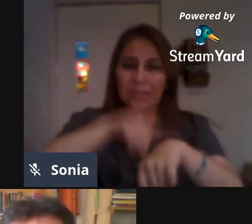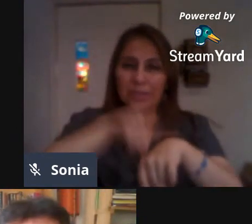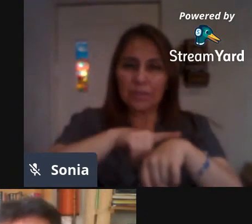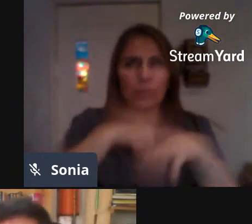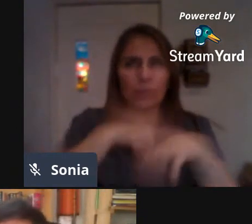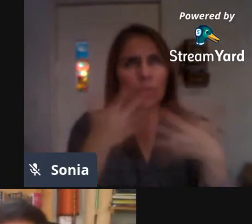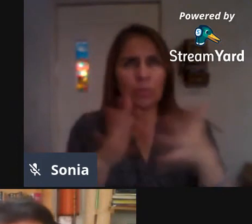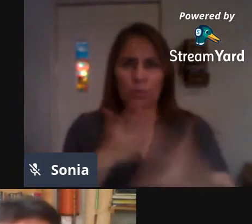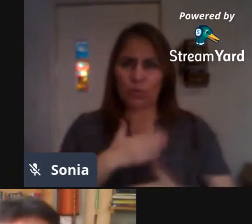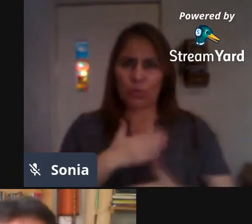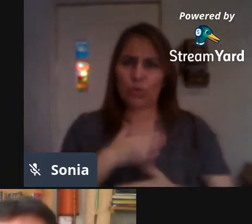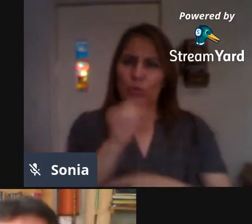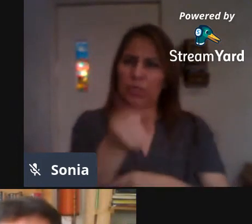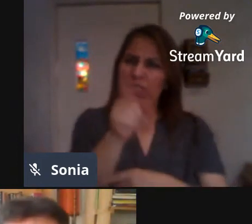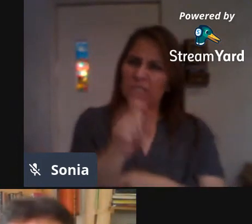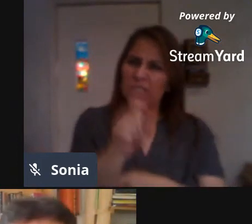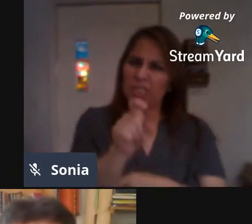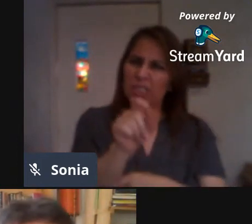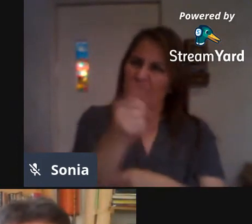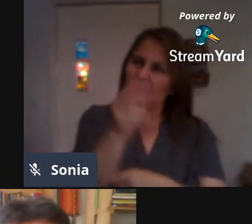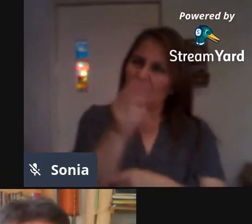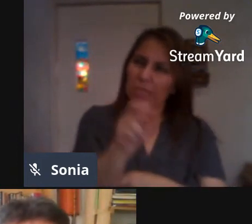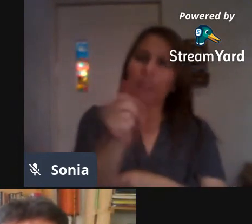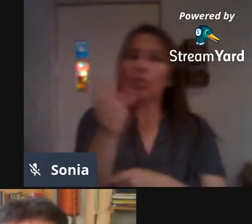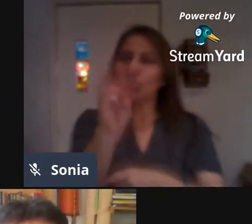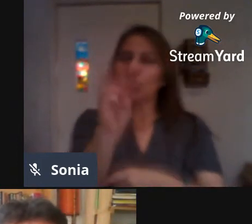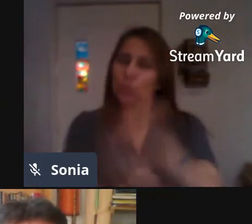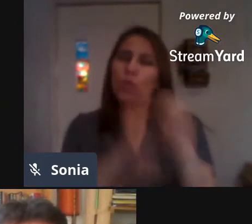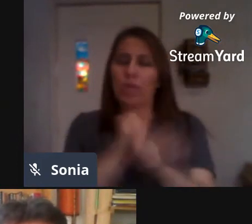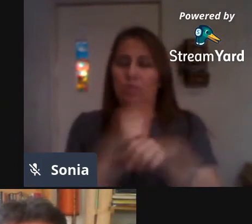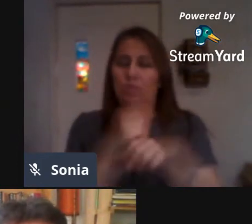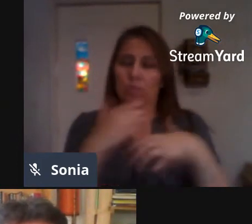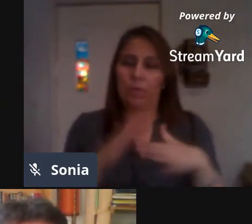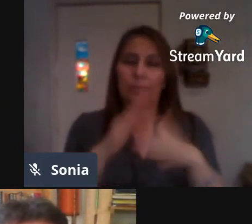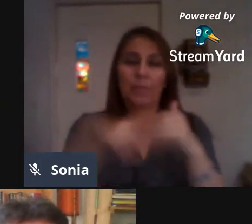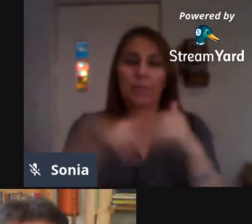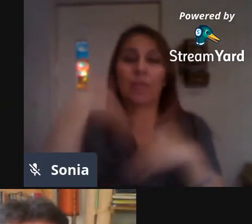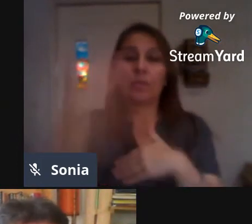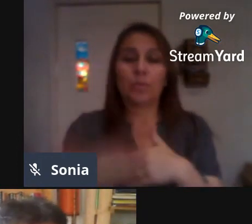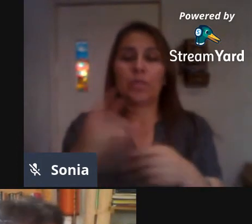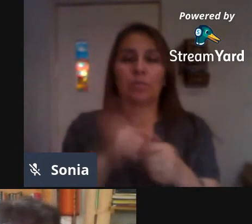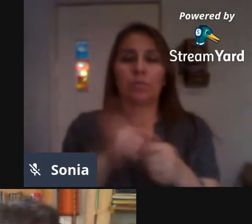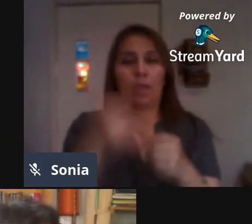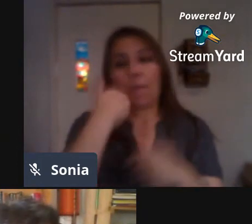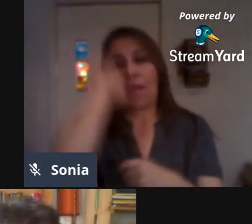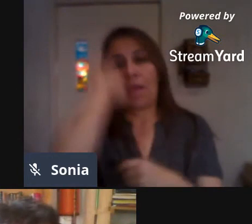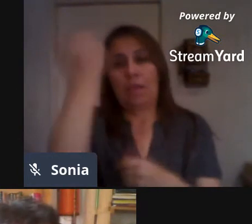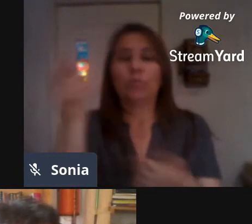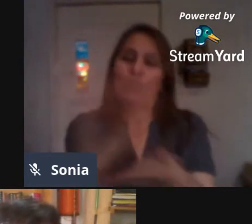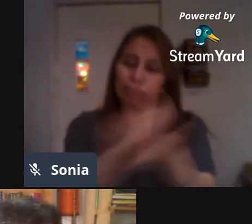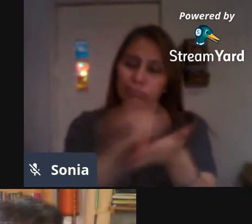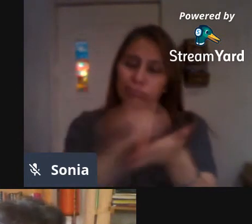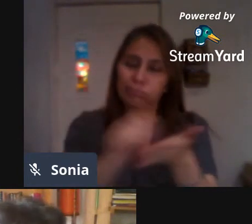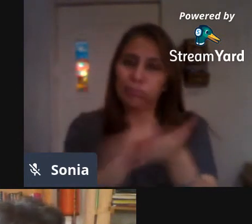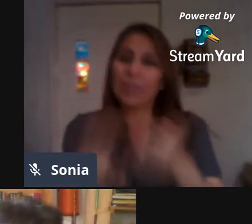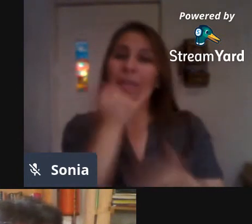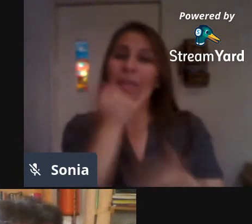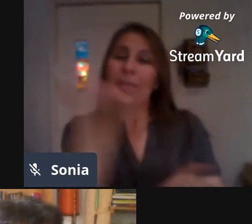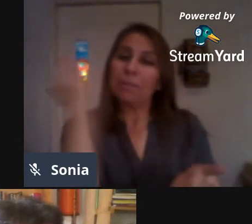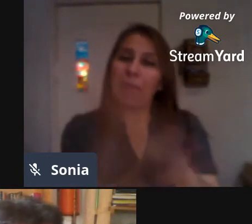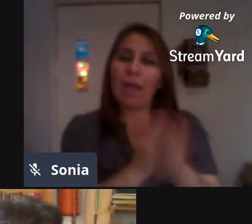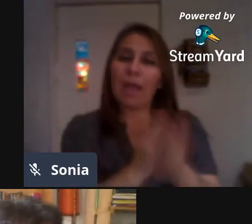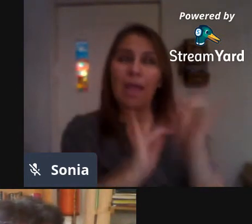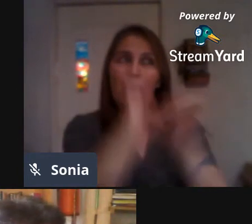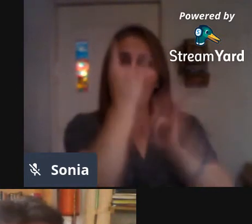y cuando lo voy a escribir pues ya estoy en otro momento de mi vida pero entonces aparte de recrear